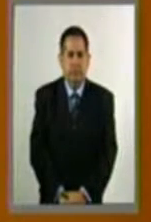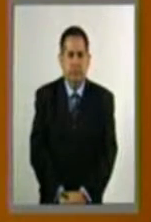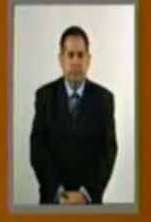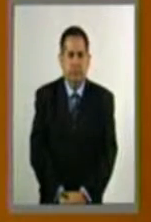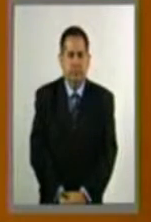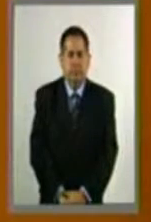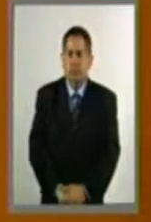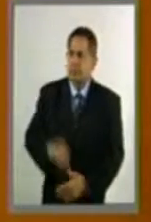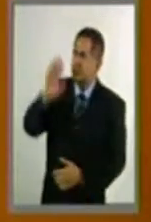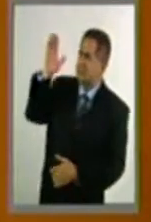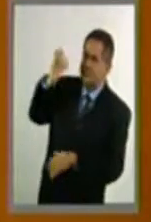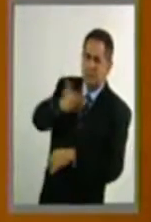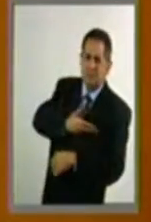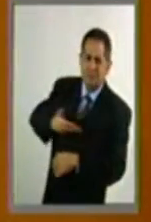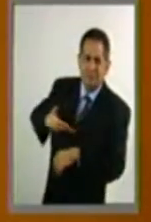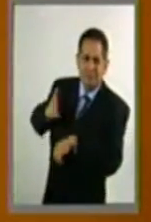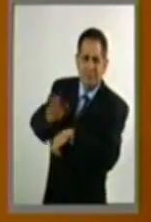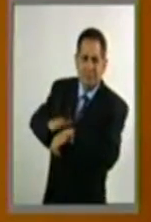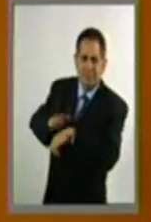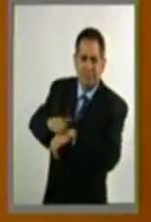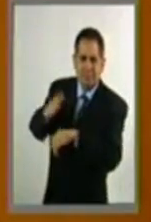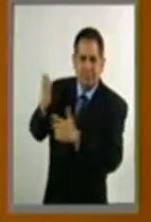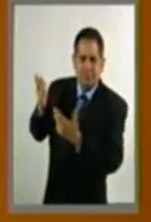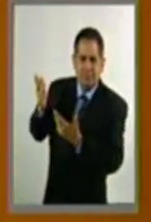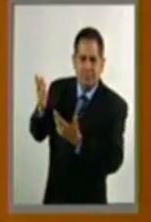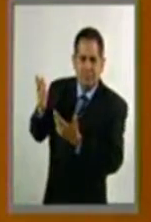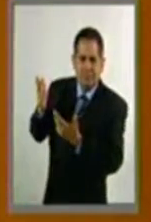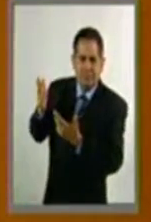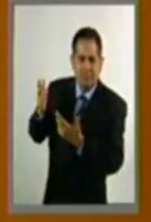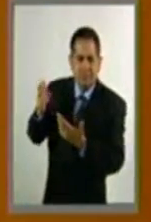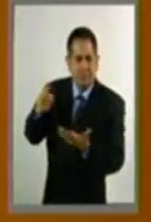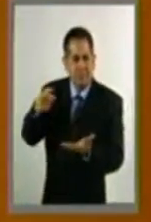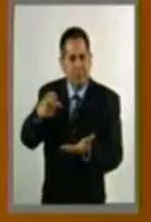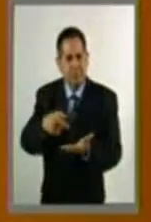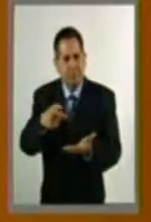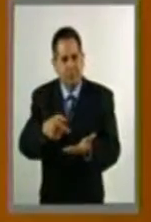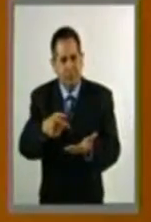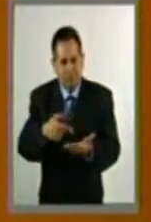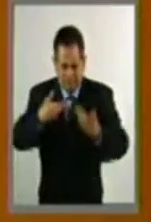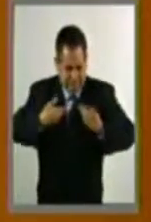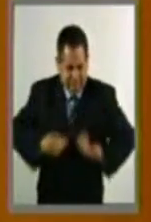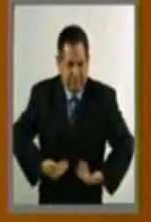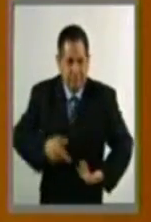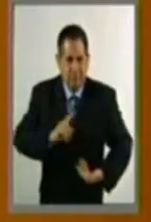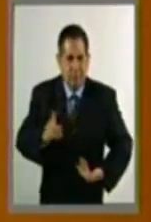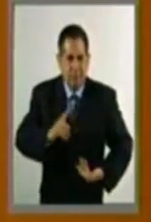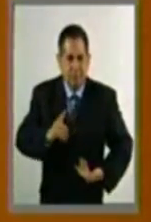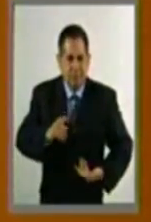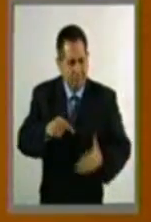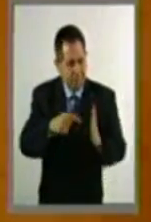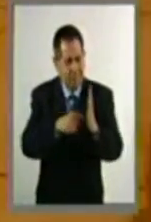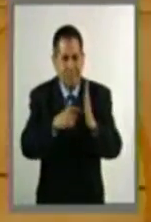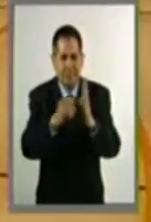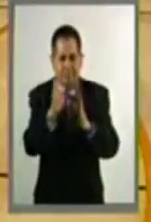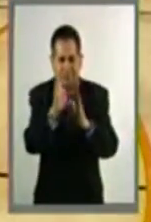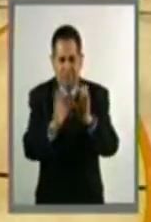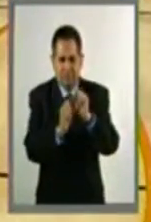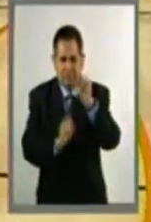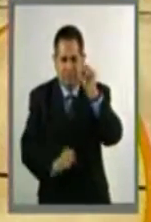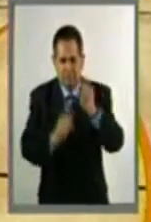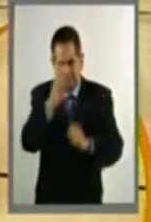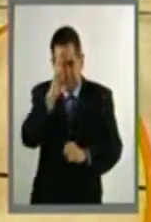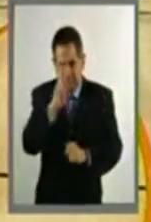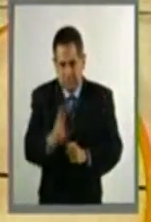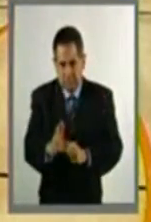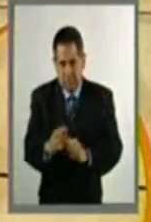¿Saben, señor presidente? Perdón, se trata no de su servidor, se trata de la Constitución. Se